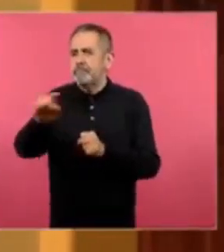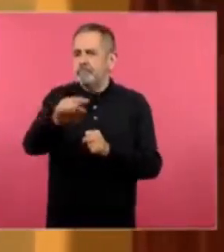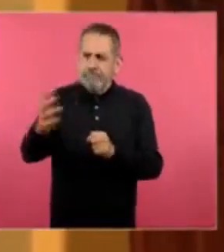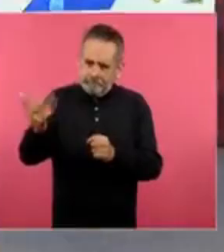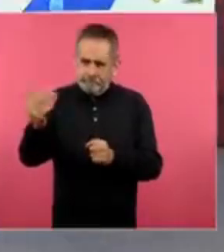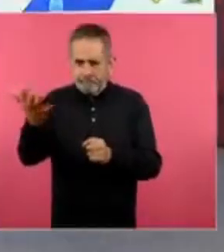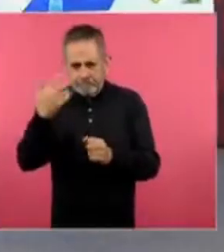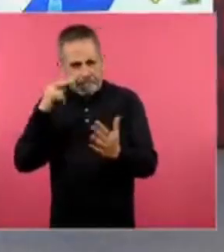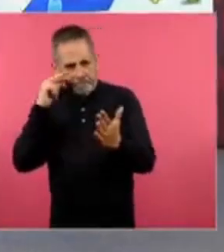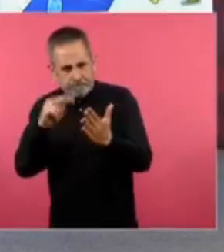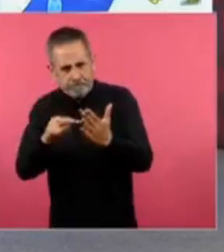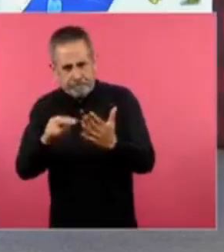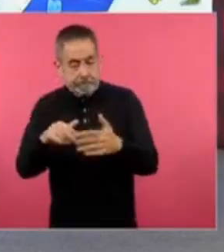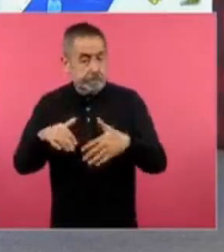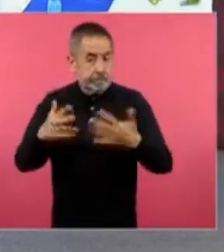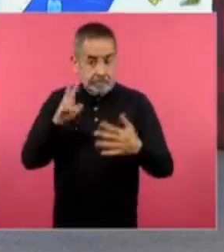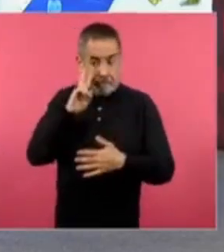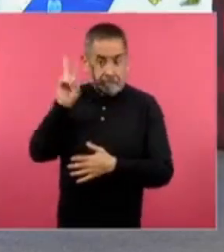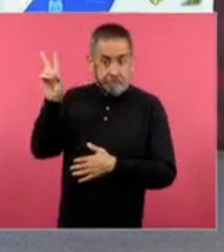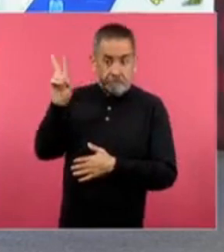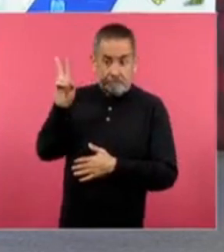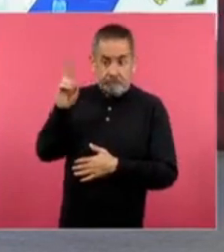observar las imágenes, de verdad